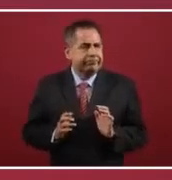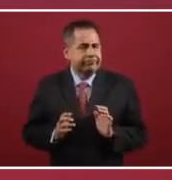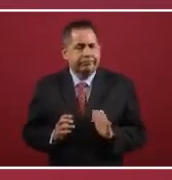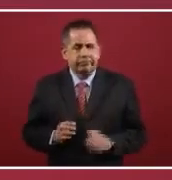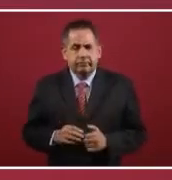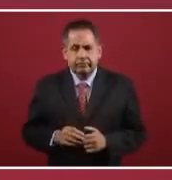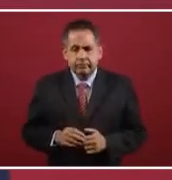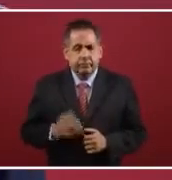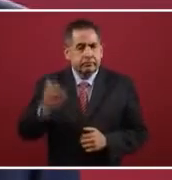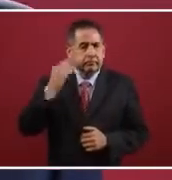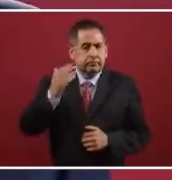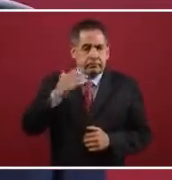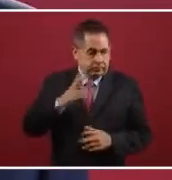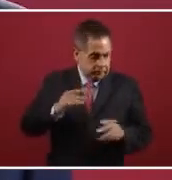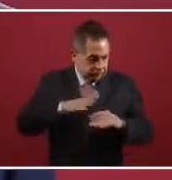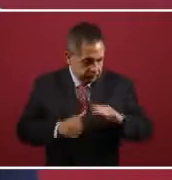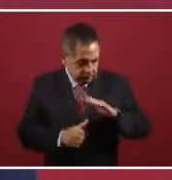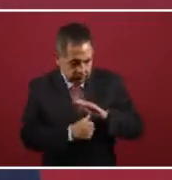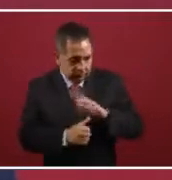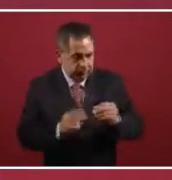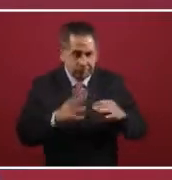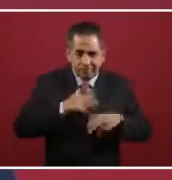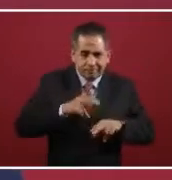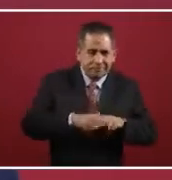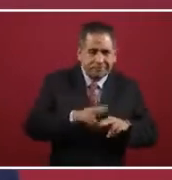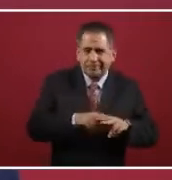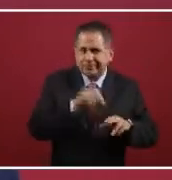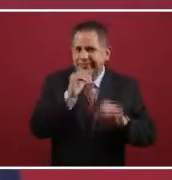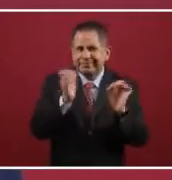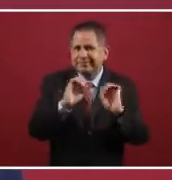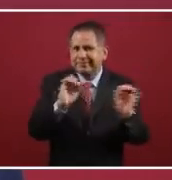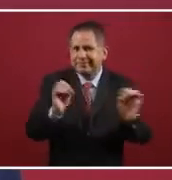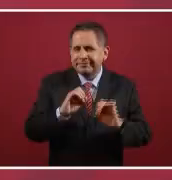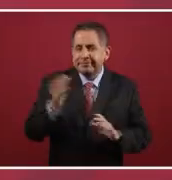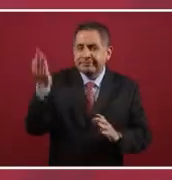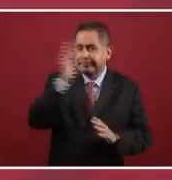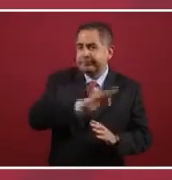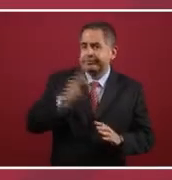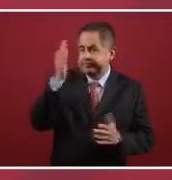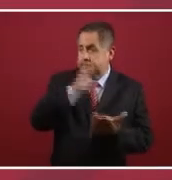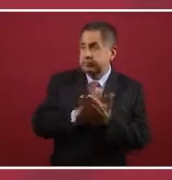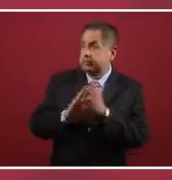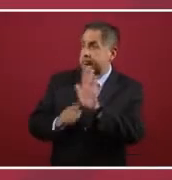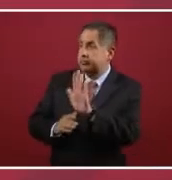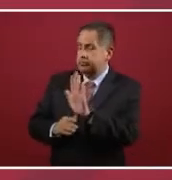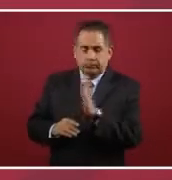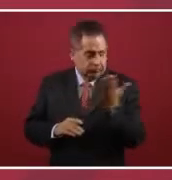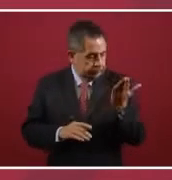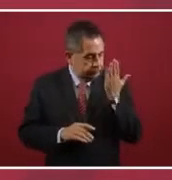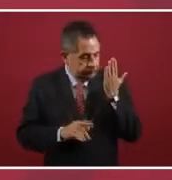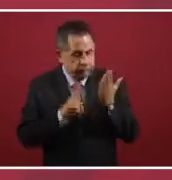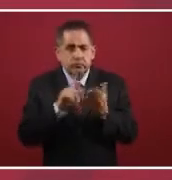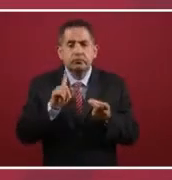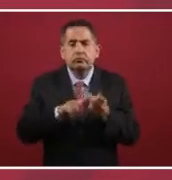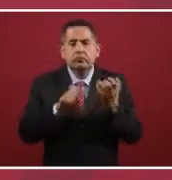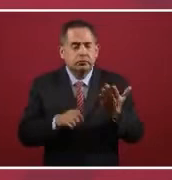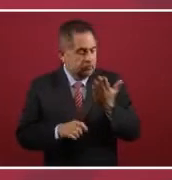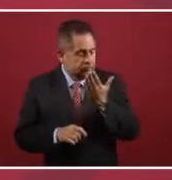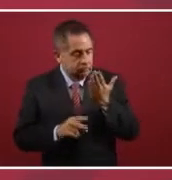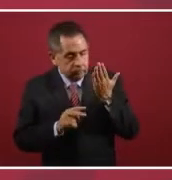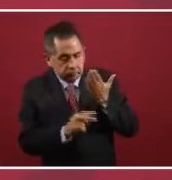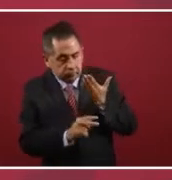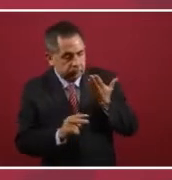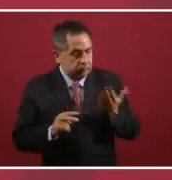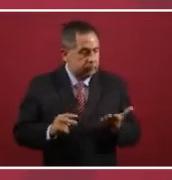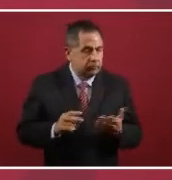No existía la mesa, no existía la silla, eran operaciones virtuales que se hacían